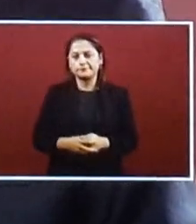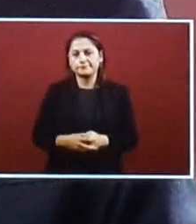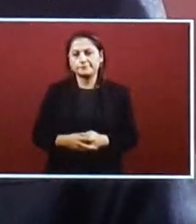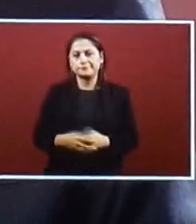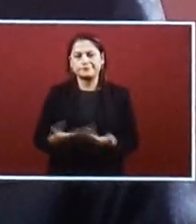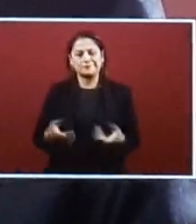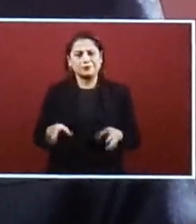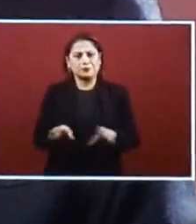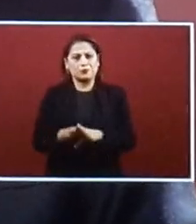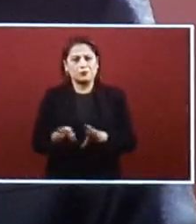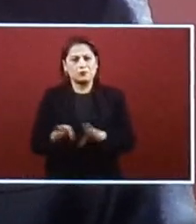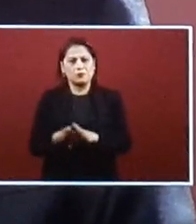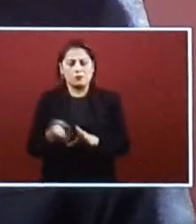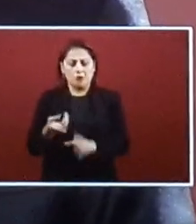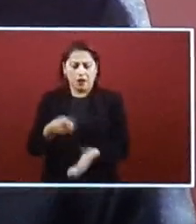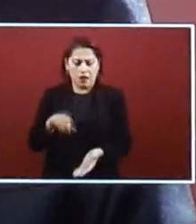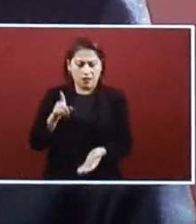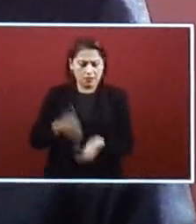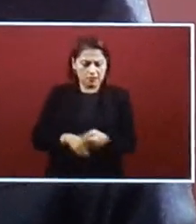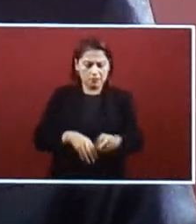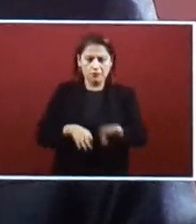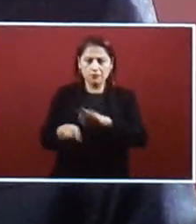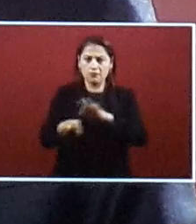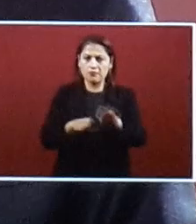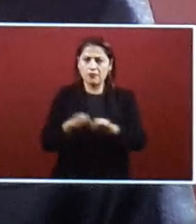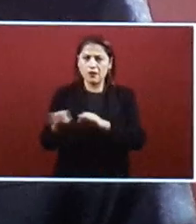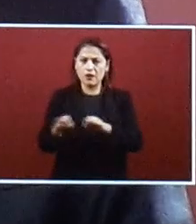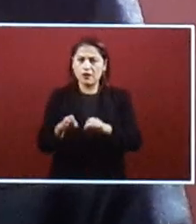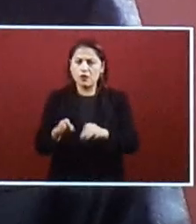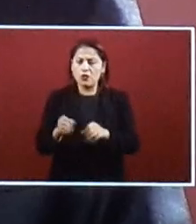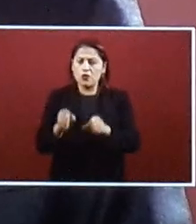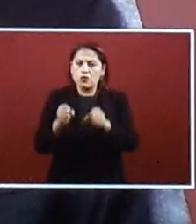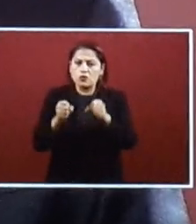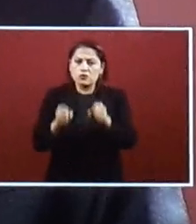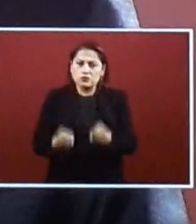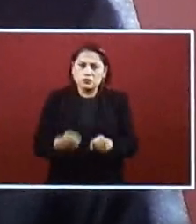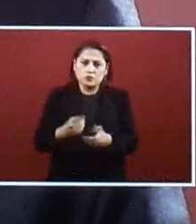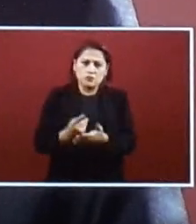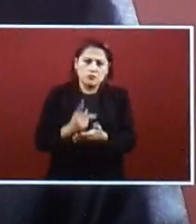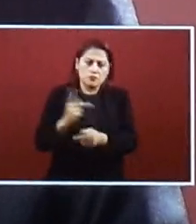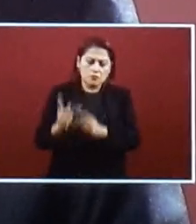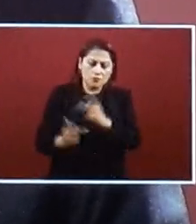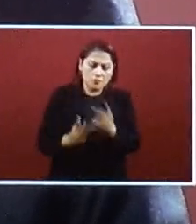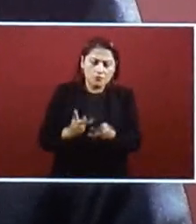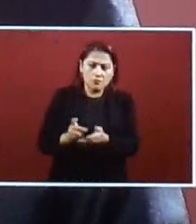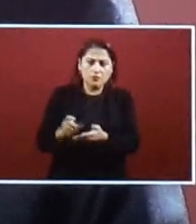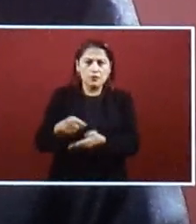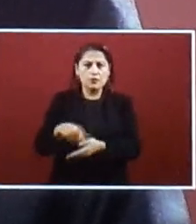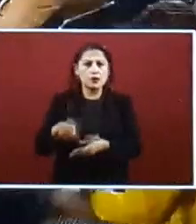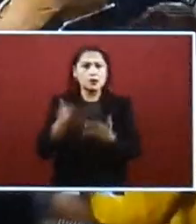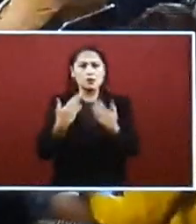no haya prestaciones sociales para los trabajadores.